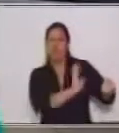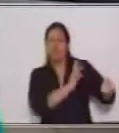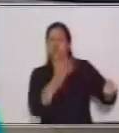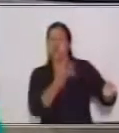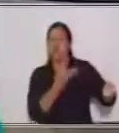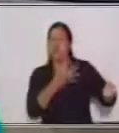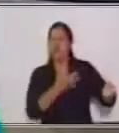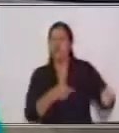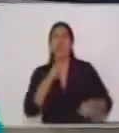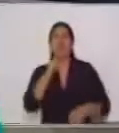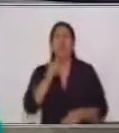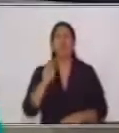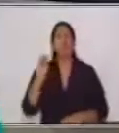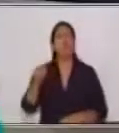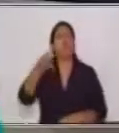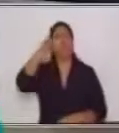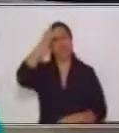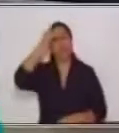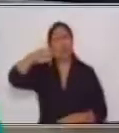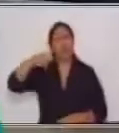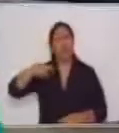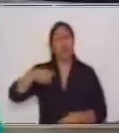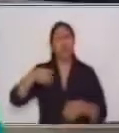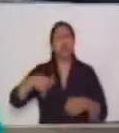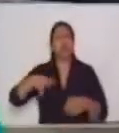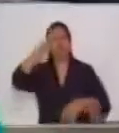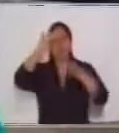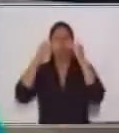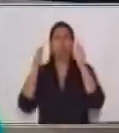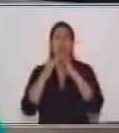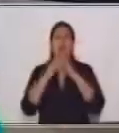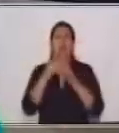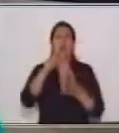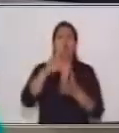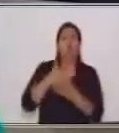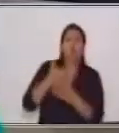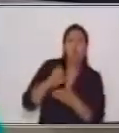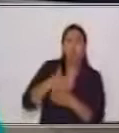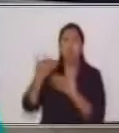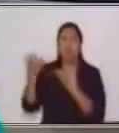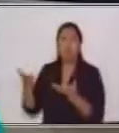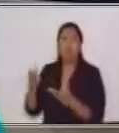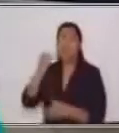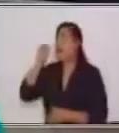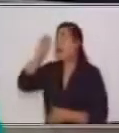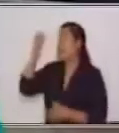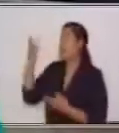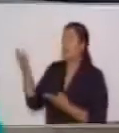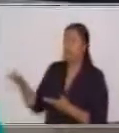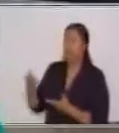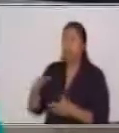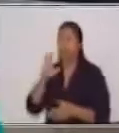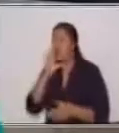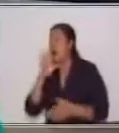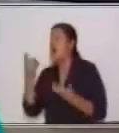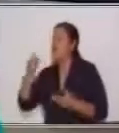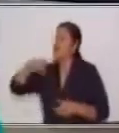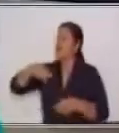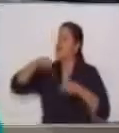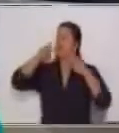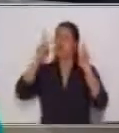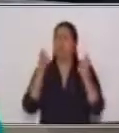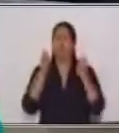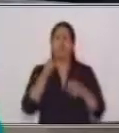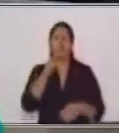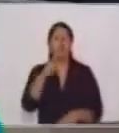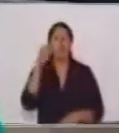aprendiste en el programa Aprendo en Casa? Compártelo con algún adulto sobre el tema el ensayo.